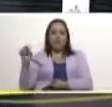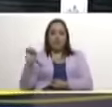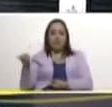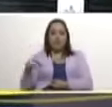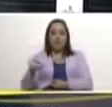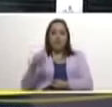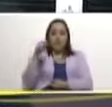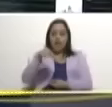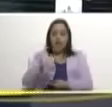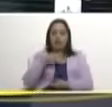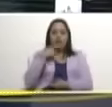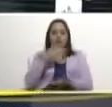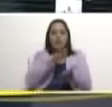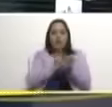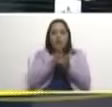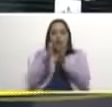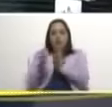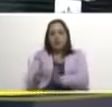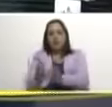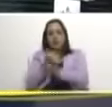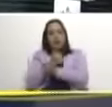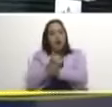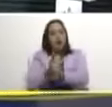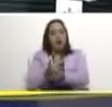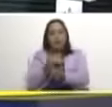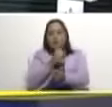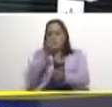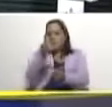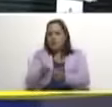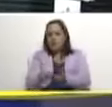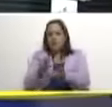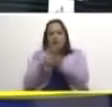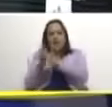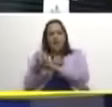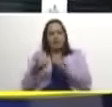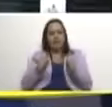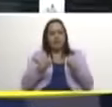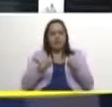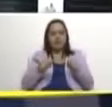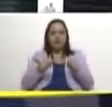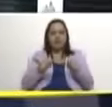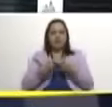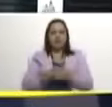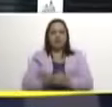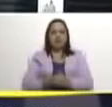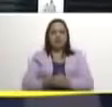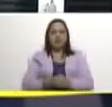este muerto amado no es un derrotado de la vida.